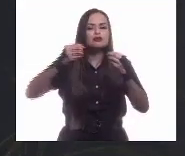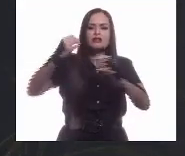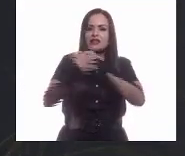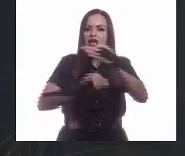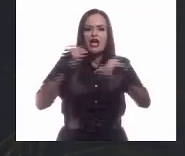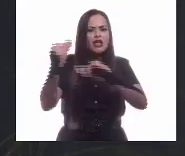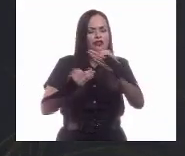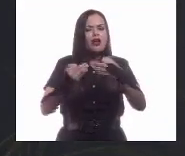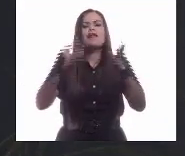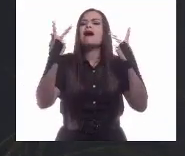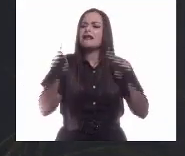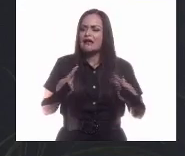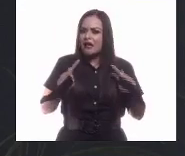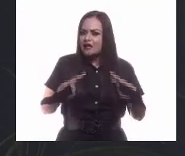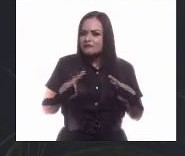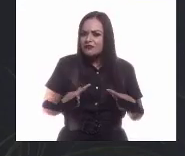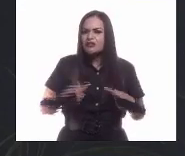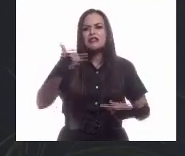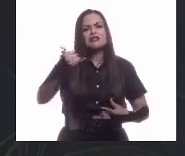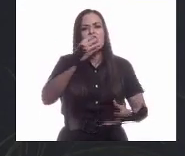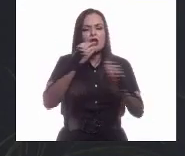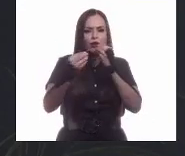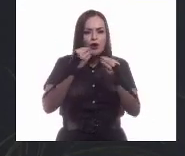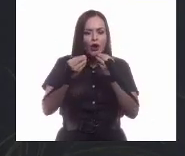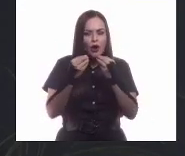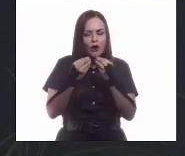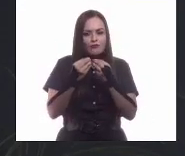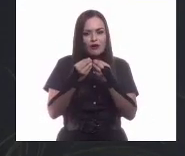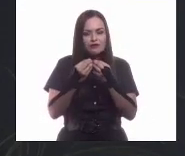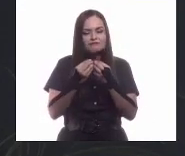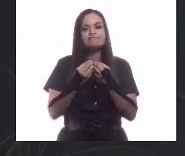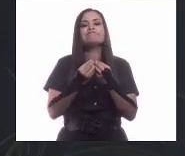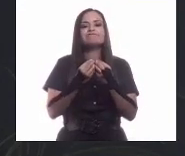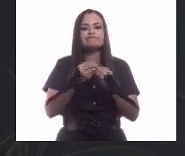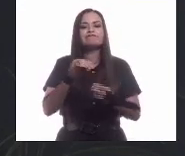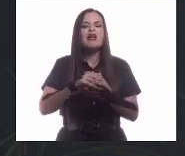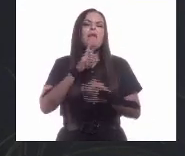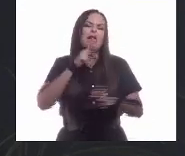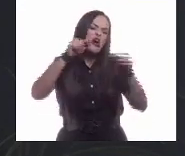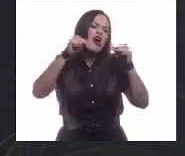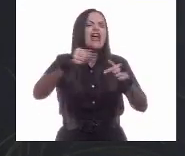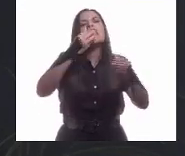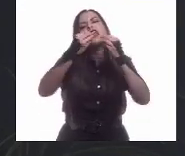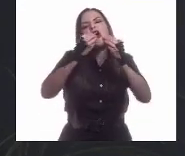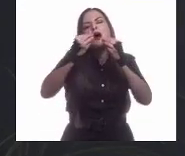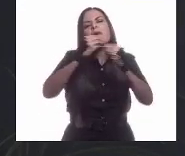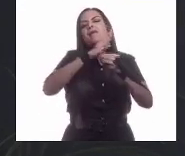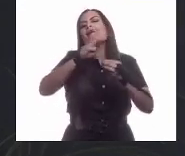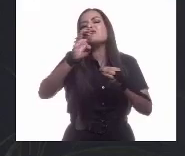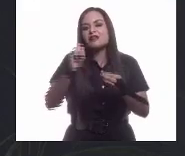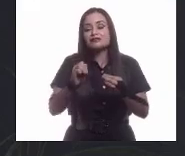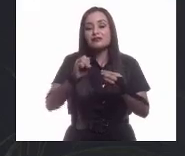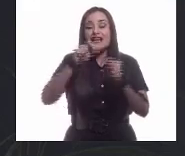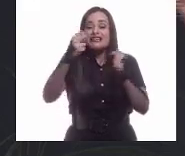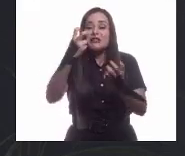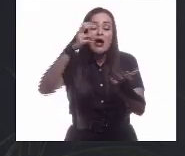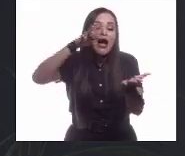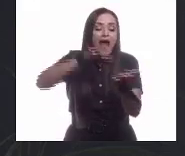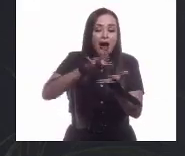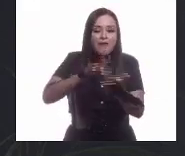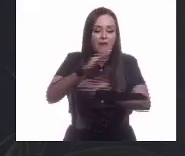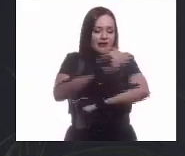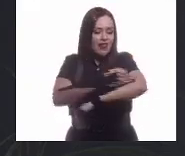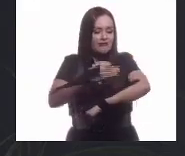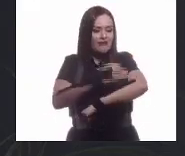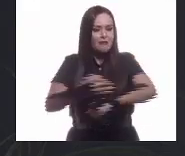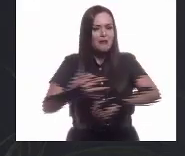y a todos los productores y consumidores. Cada vez que preferimos lo hecho en Sudcalifornia, apoyamos a que nuestras familias vivan